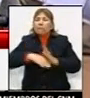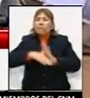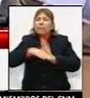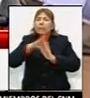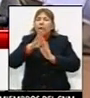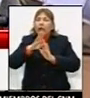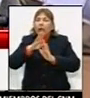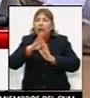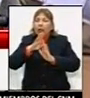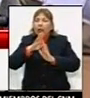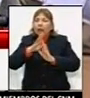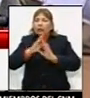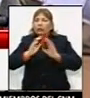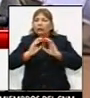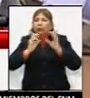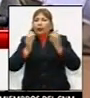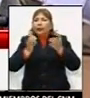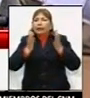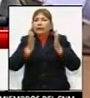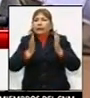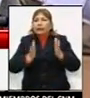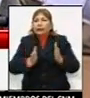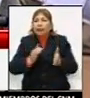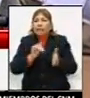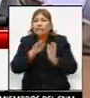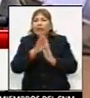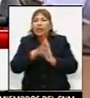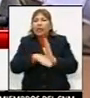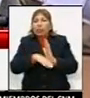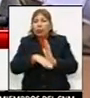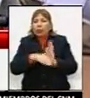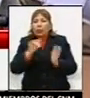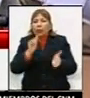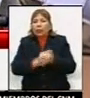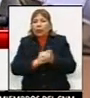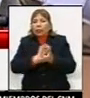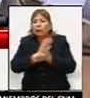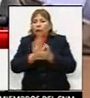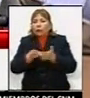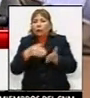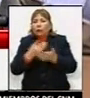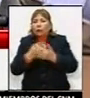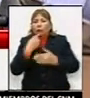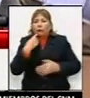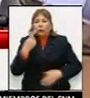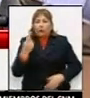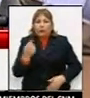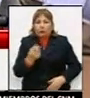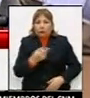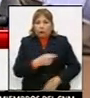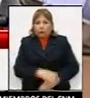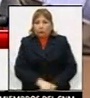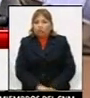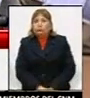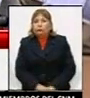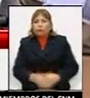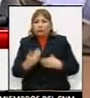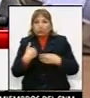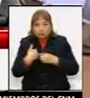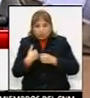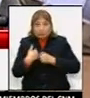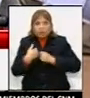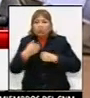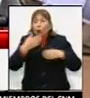Congreso de un número de congresistas menor que todos ellos. Que todos ellos. Tenemos un tamaño